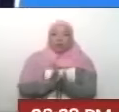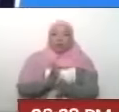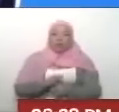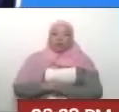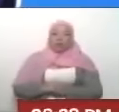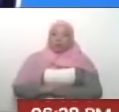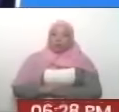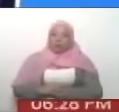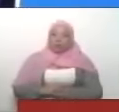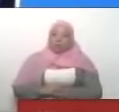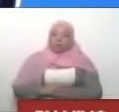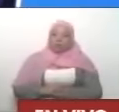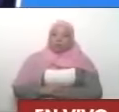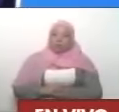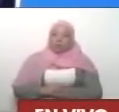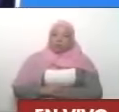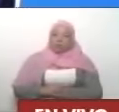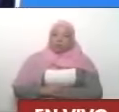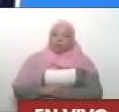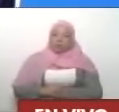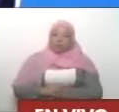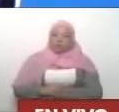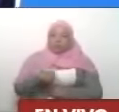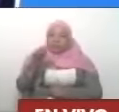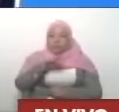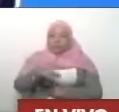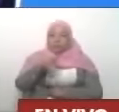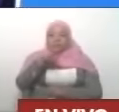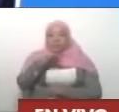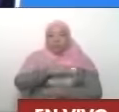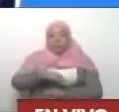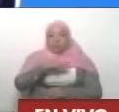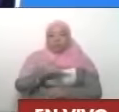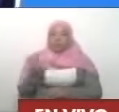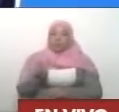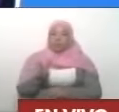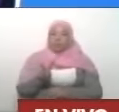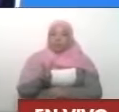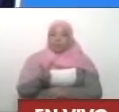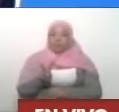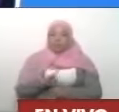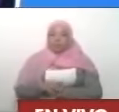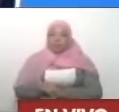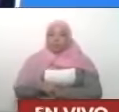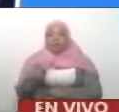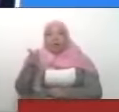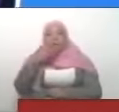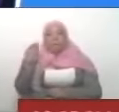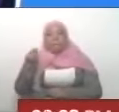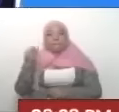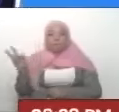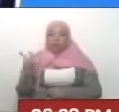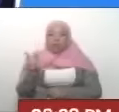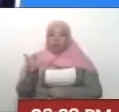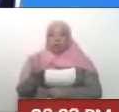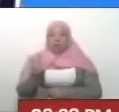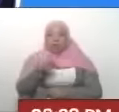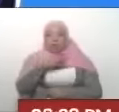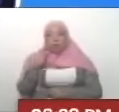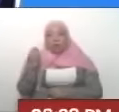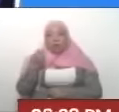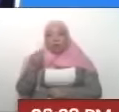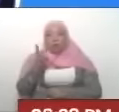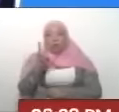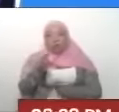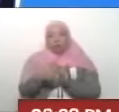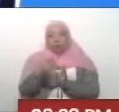liceos, universidades, comunidades, y que la gran misión, Venezuela Joven, que nació un